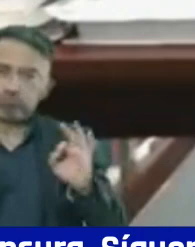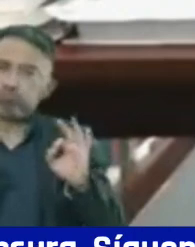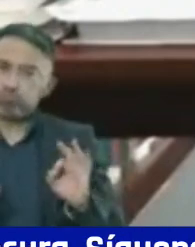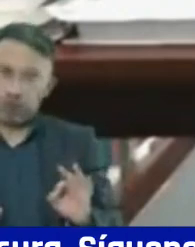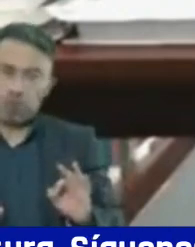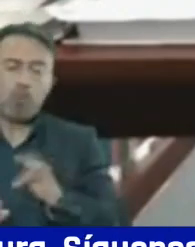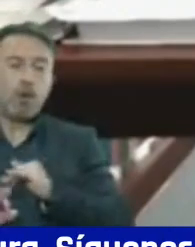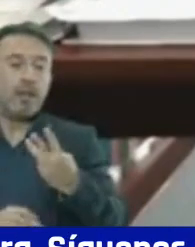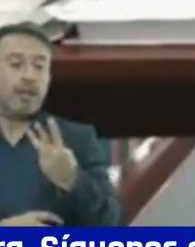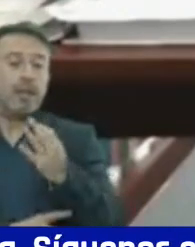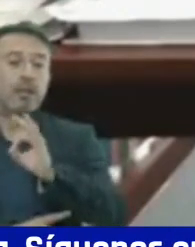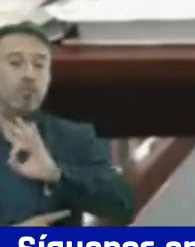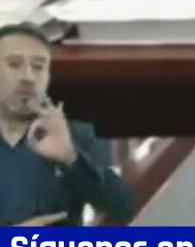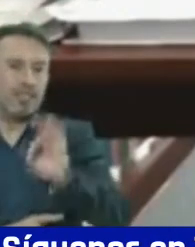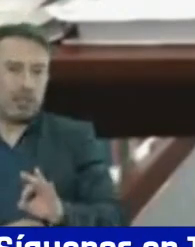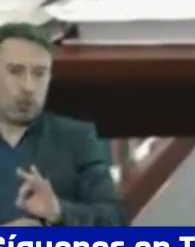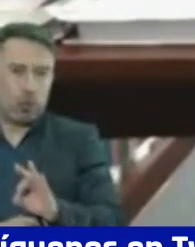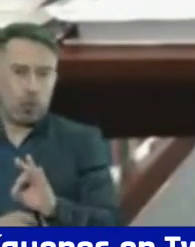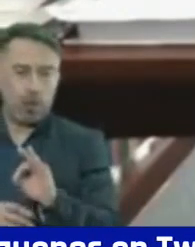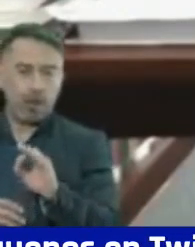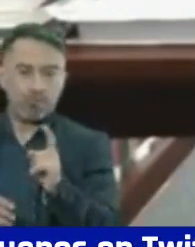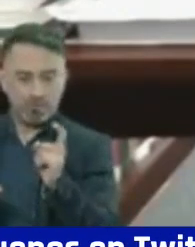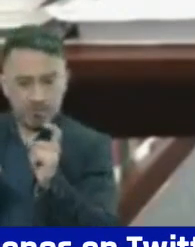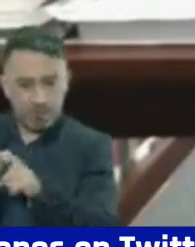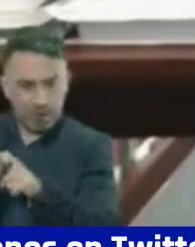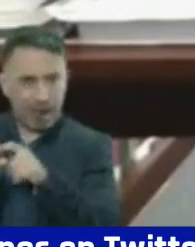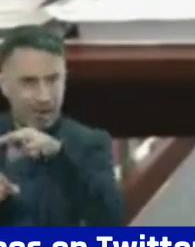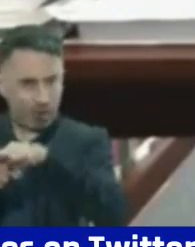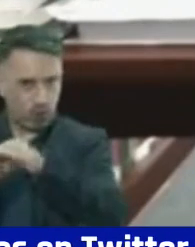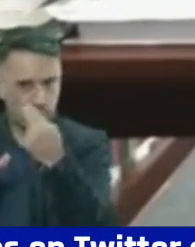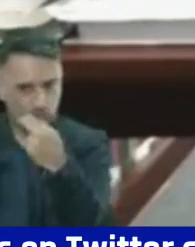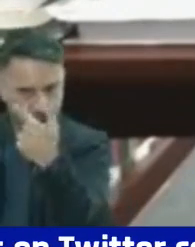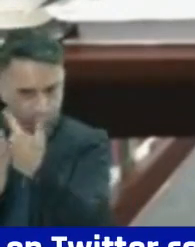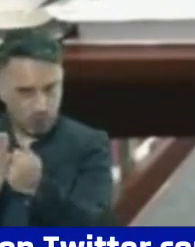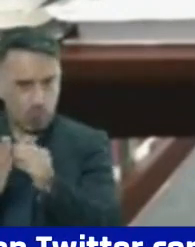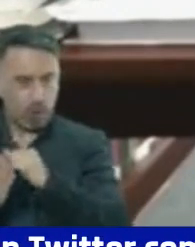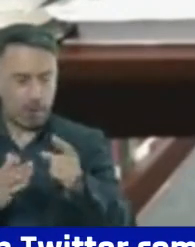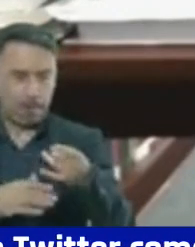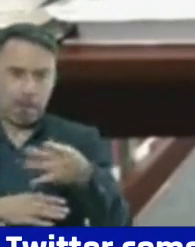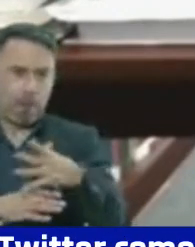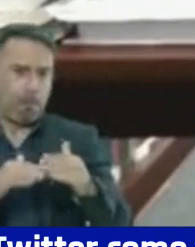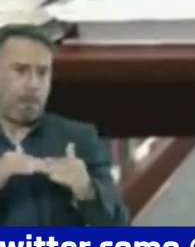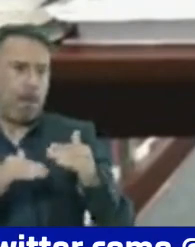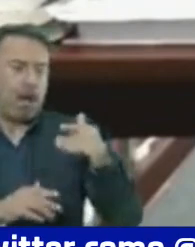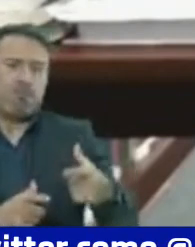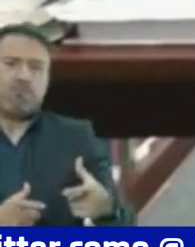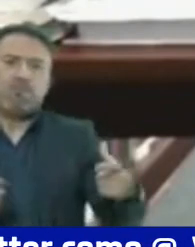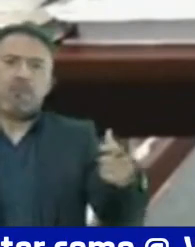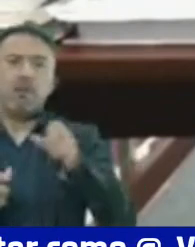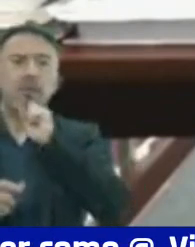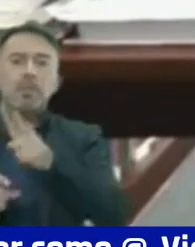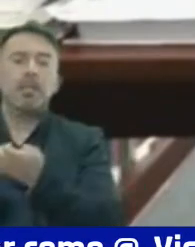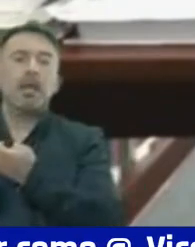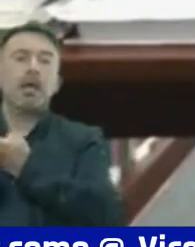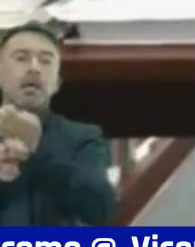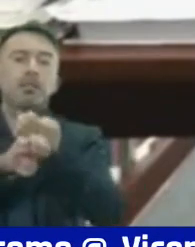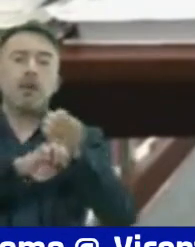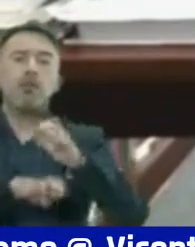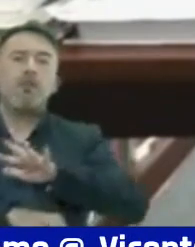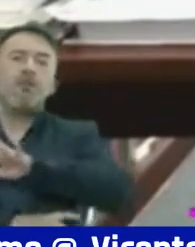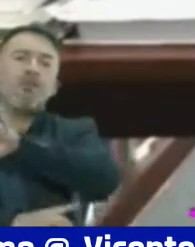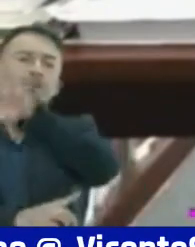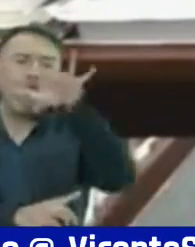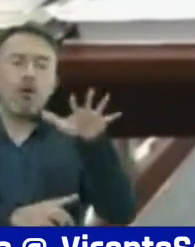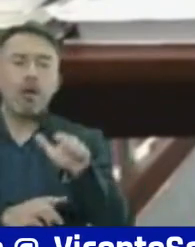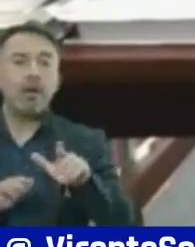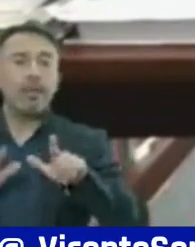el 3% de la lista nominal de electores, como por el número de entidades en las que se cumplió ese mismo porcentaje, que son más de